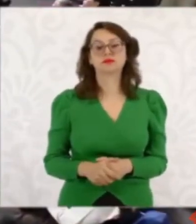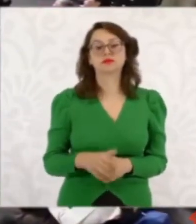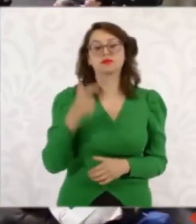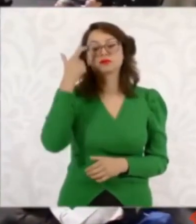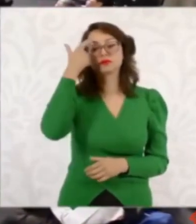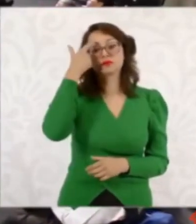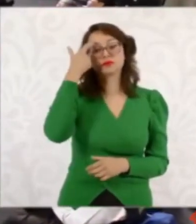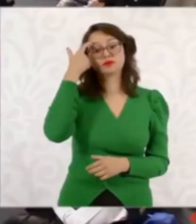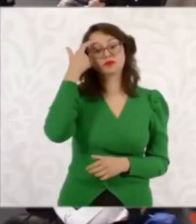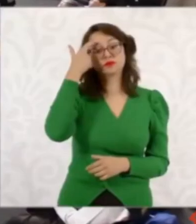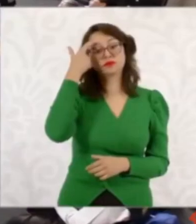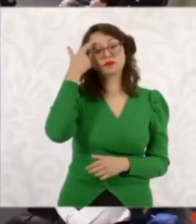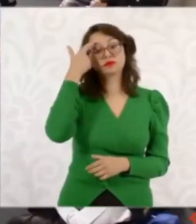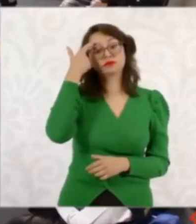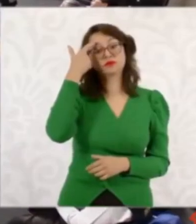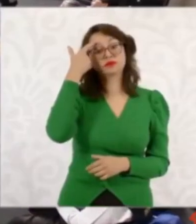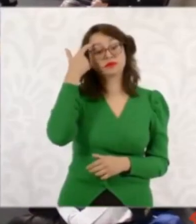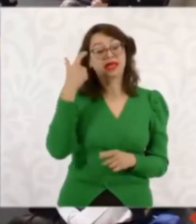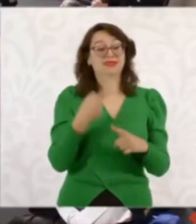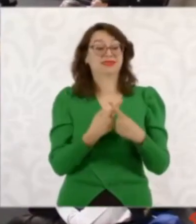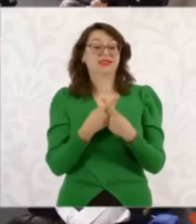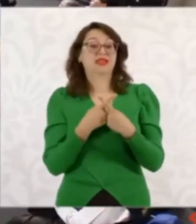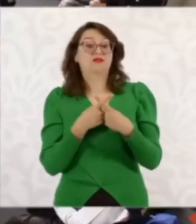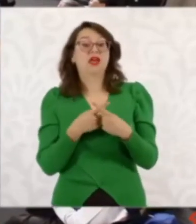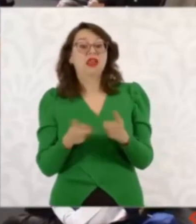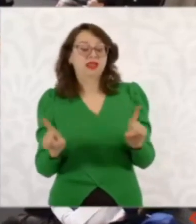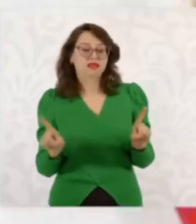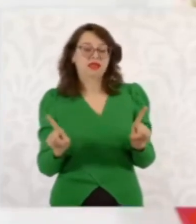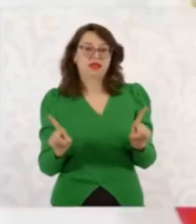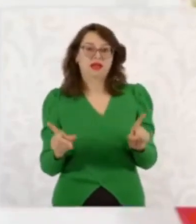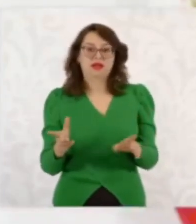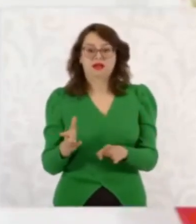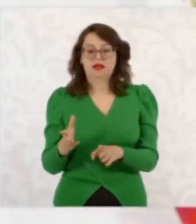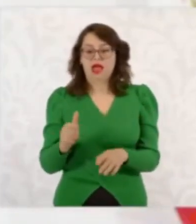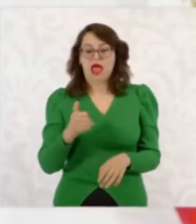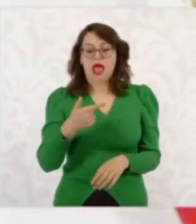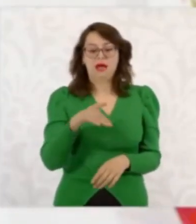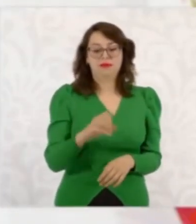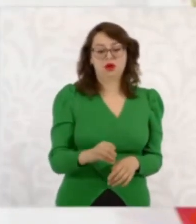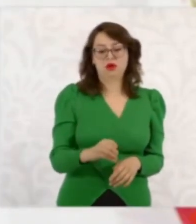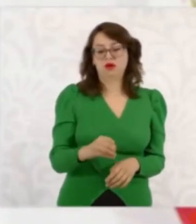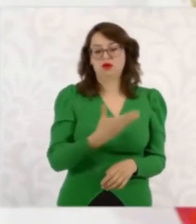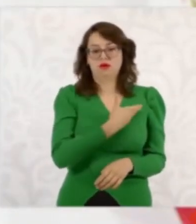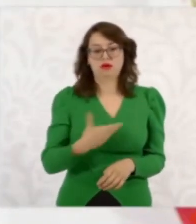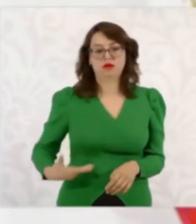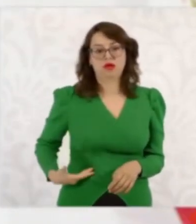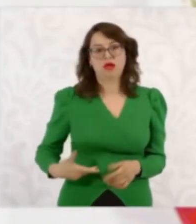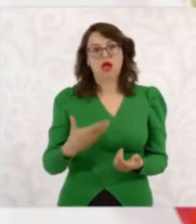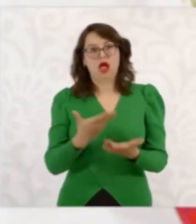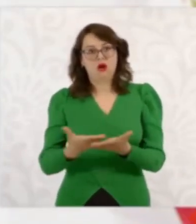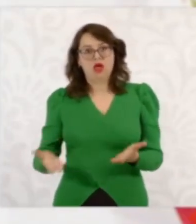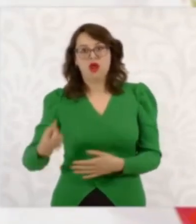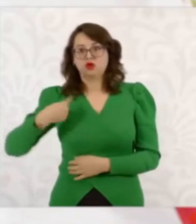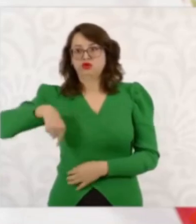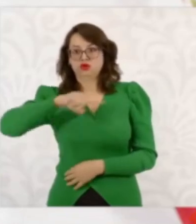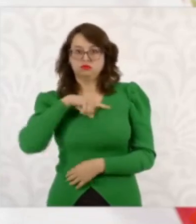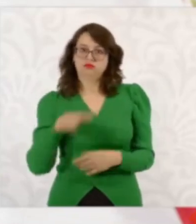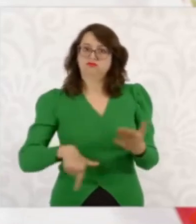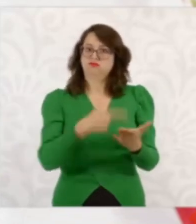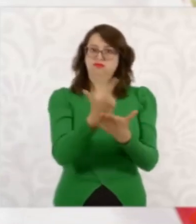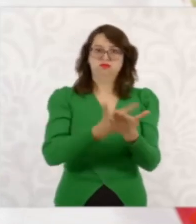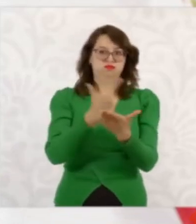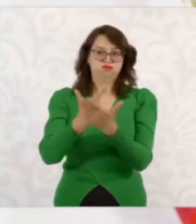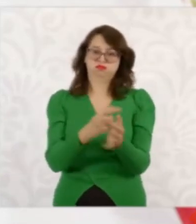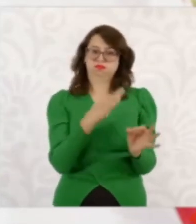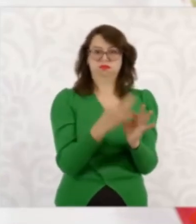obras como se licitaron con el presidente López Obrador o con nosotros, que ya es una situación completamente distinta.